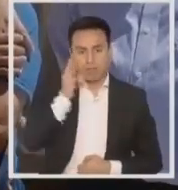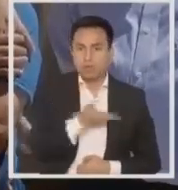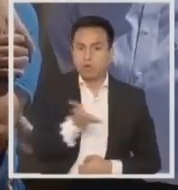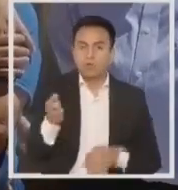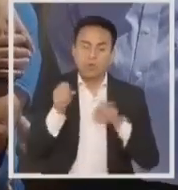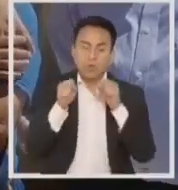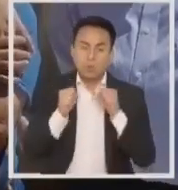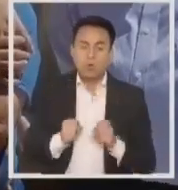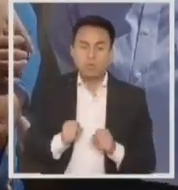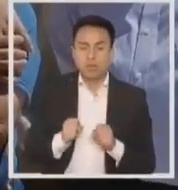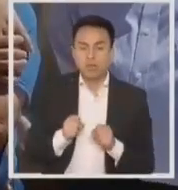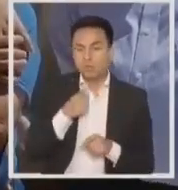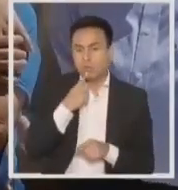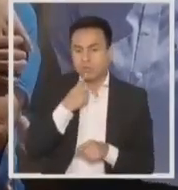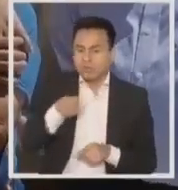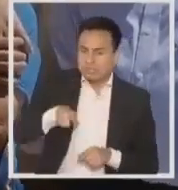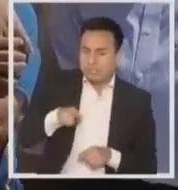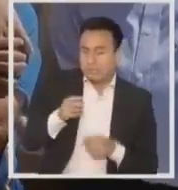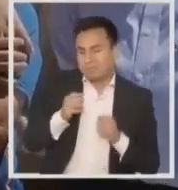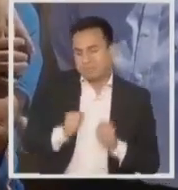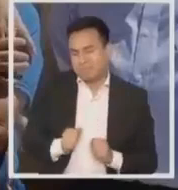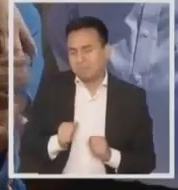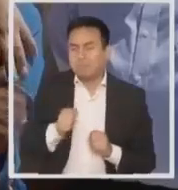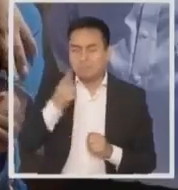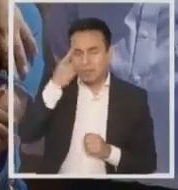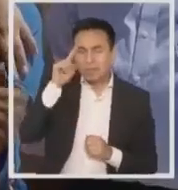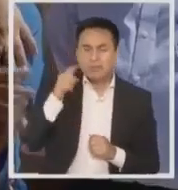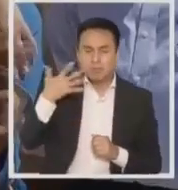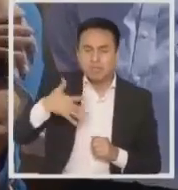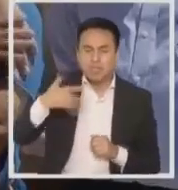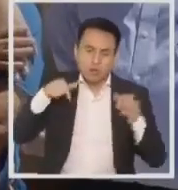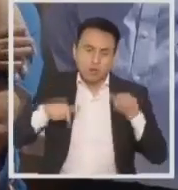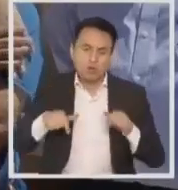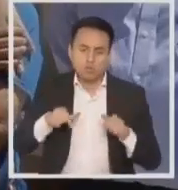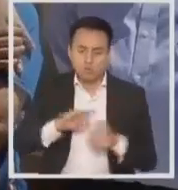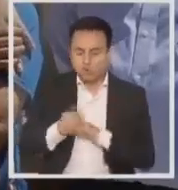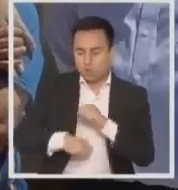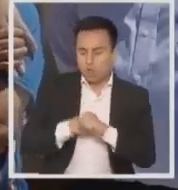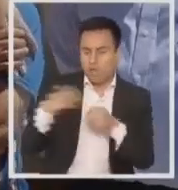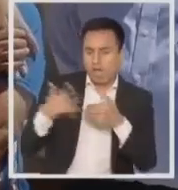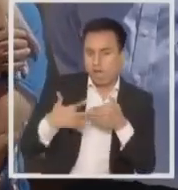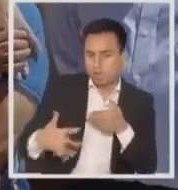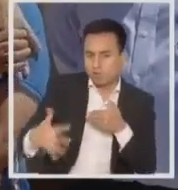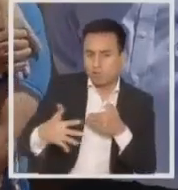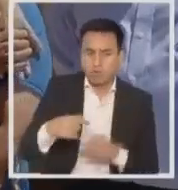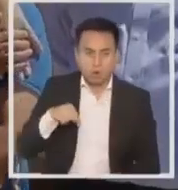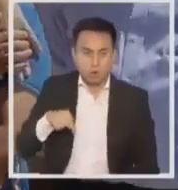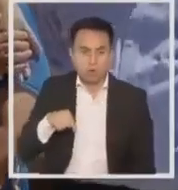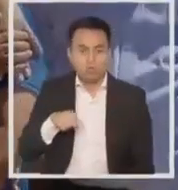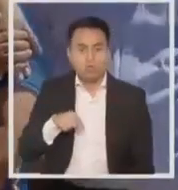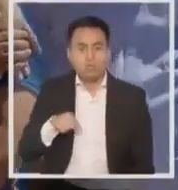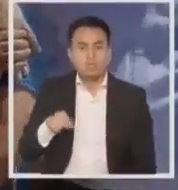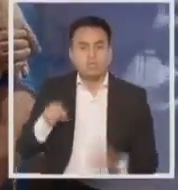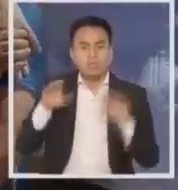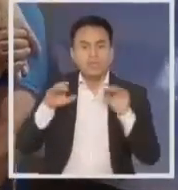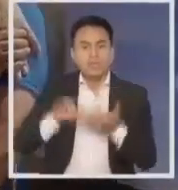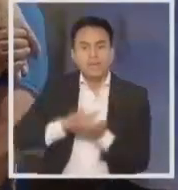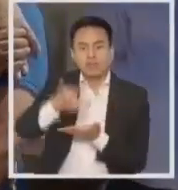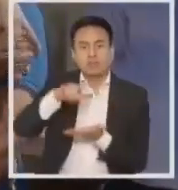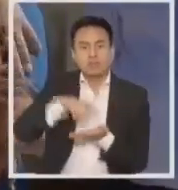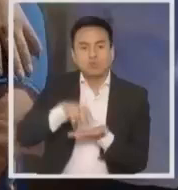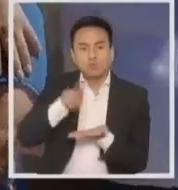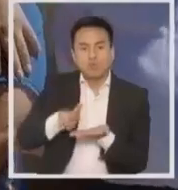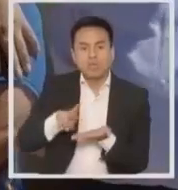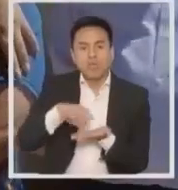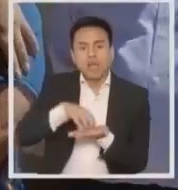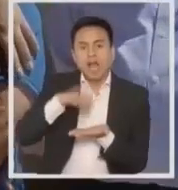puede ser majadero, pero que es importante hoy y durante todo el año. Hoy día me tocó despedir en Carriel Sur, el aeropuerto